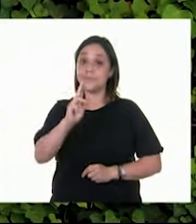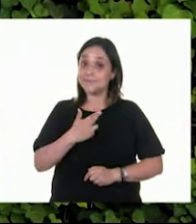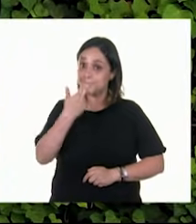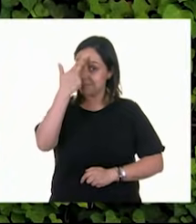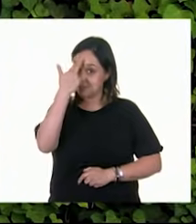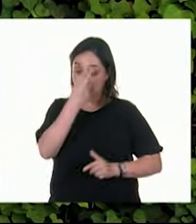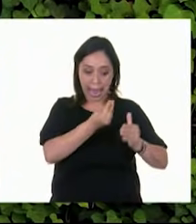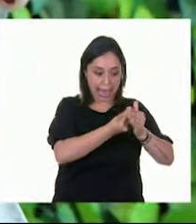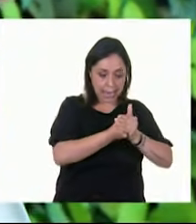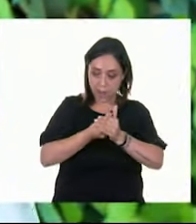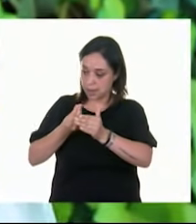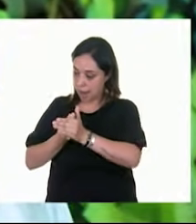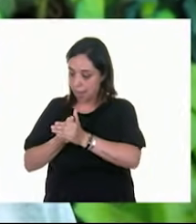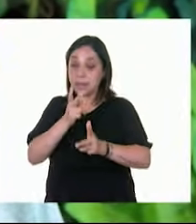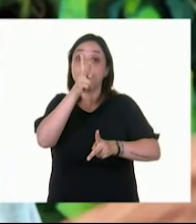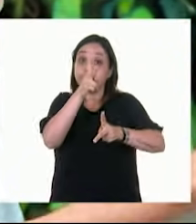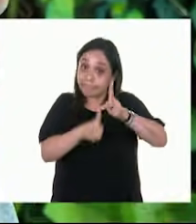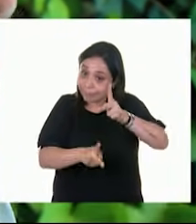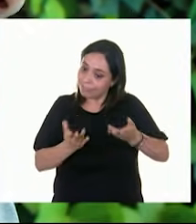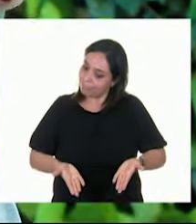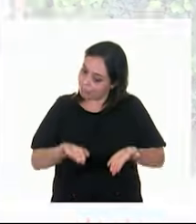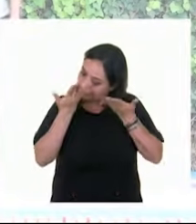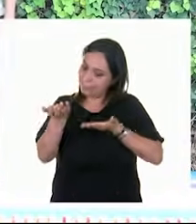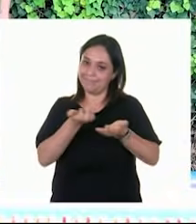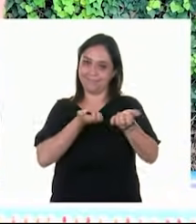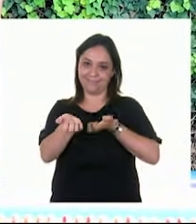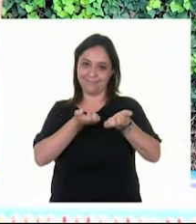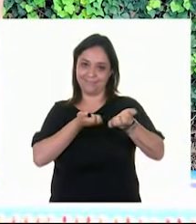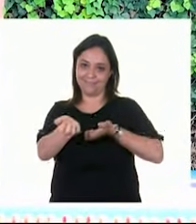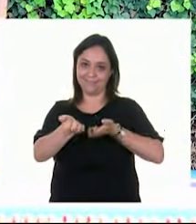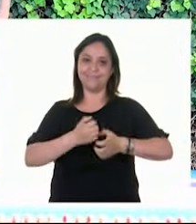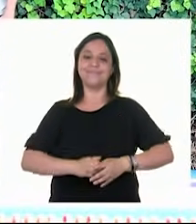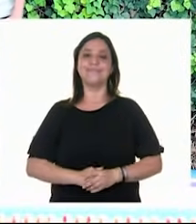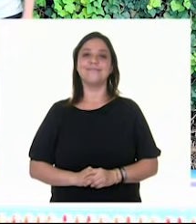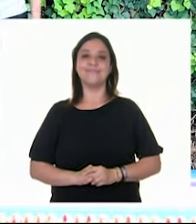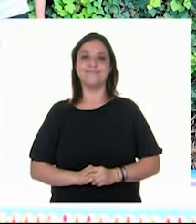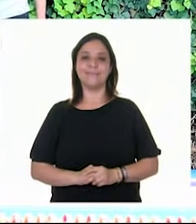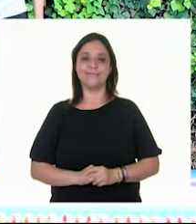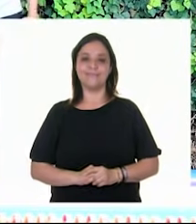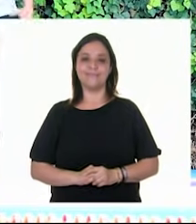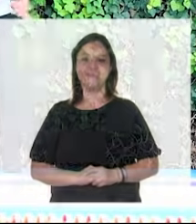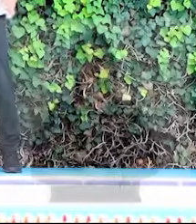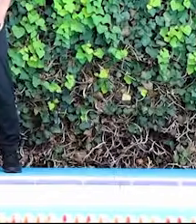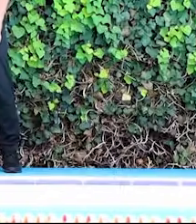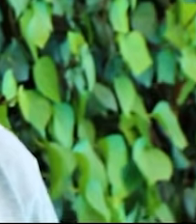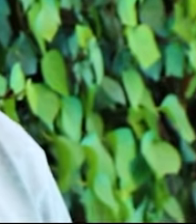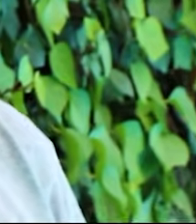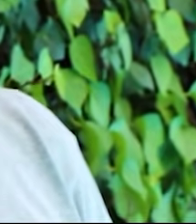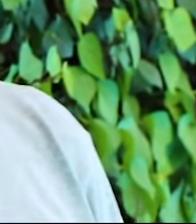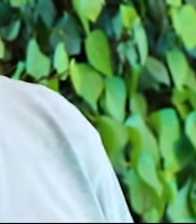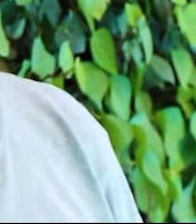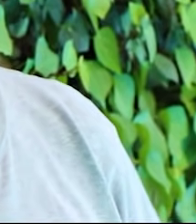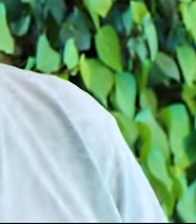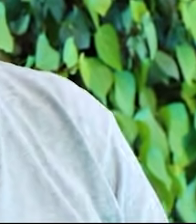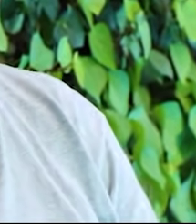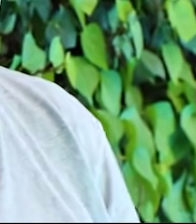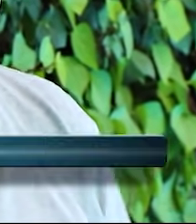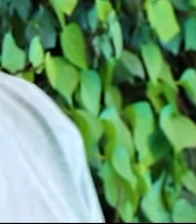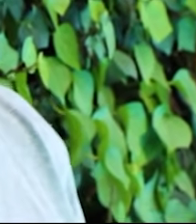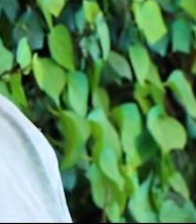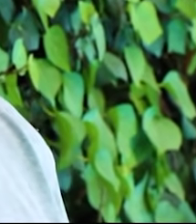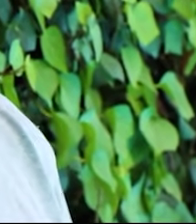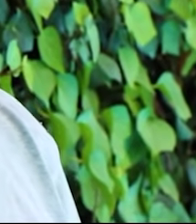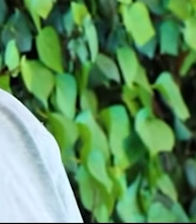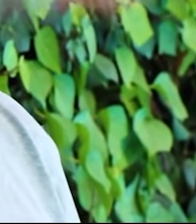Recuerda, entre clase y clase, activa tu cuerpo. Ok, ahora lo que vamos a hacer es... Nos vamos a poner en 6 puntos, te explico